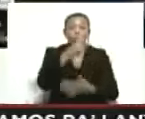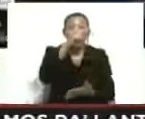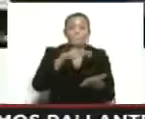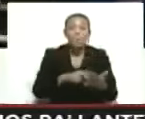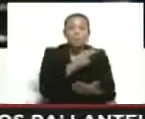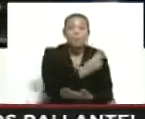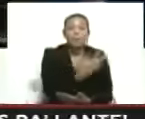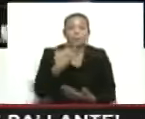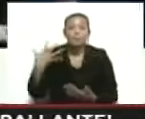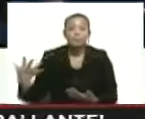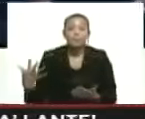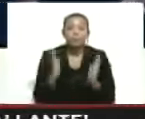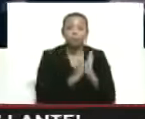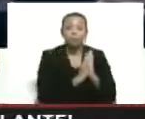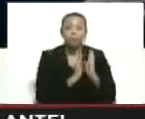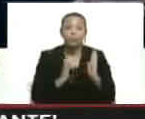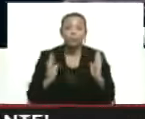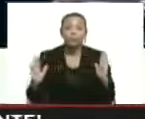2024-2025.